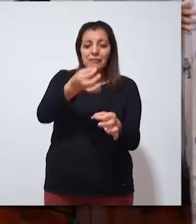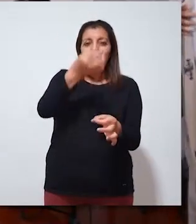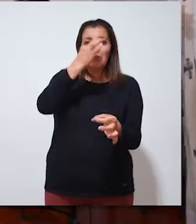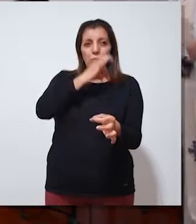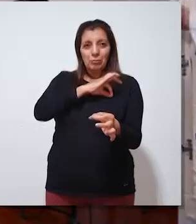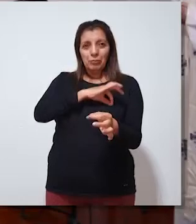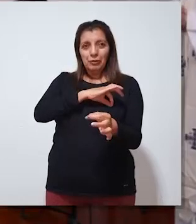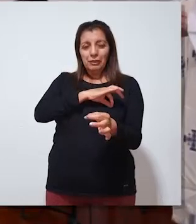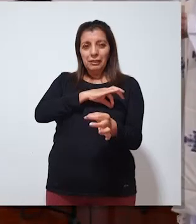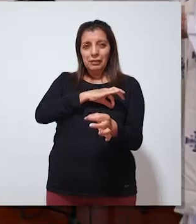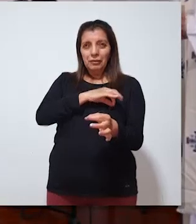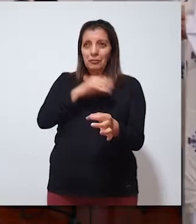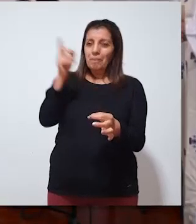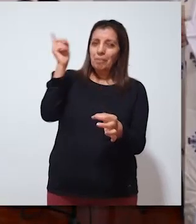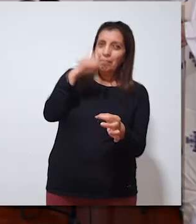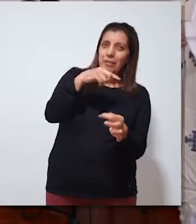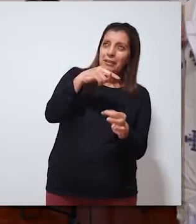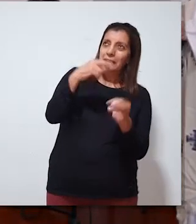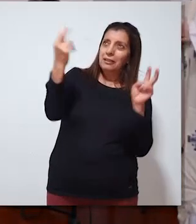mío, que yo vaya hacia ti.